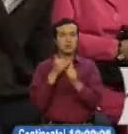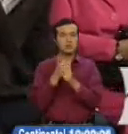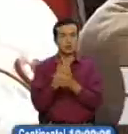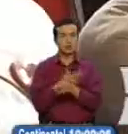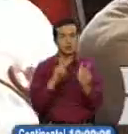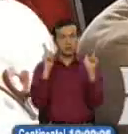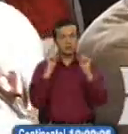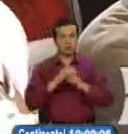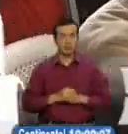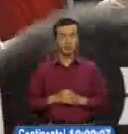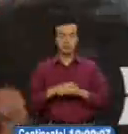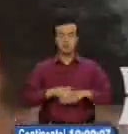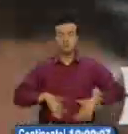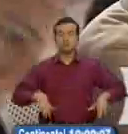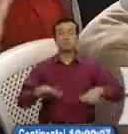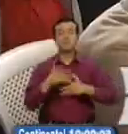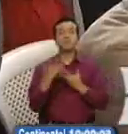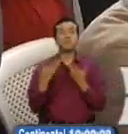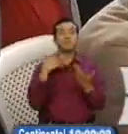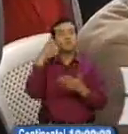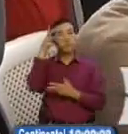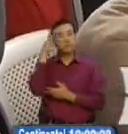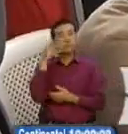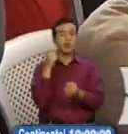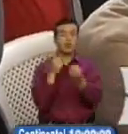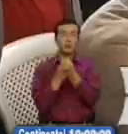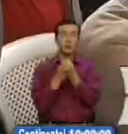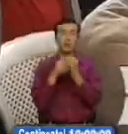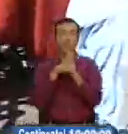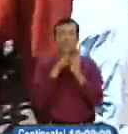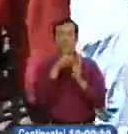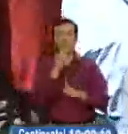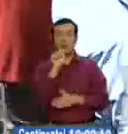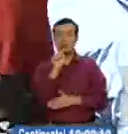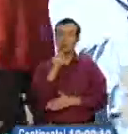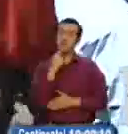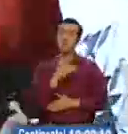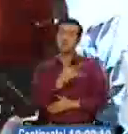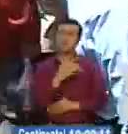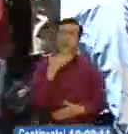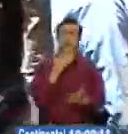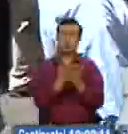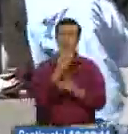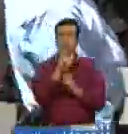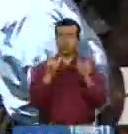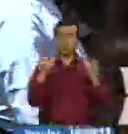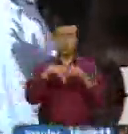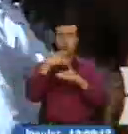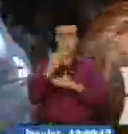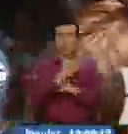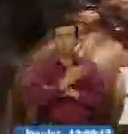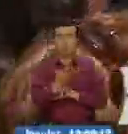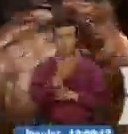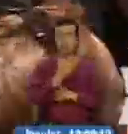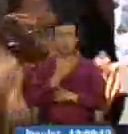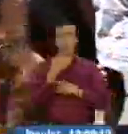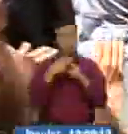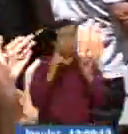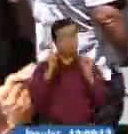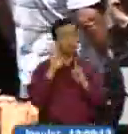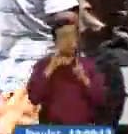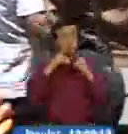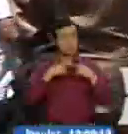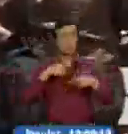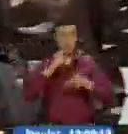Libertad. En este lugar hubo espacio para los discursos a favor del precandidato, quien dijo agradecer a quienes lo habían estado esperando afuera, pero que sin embargo su